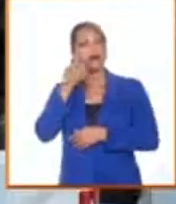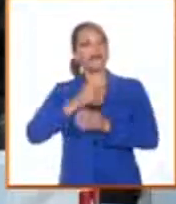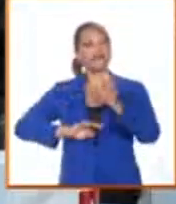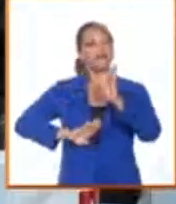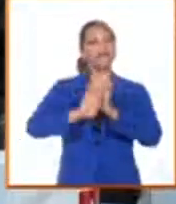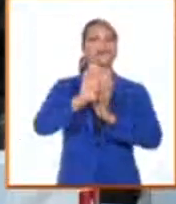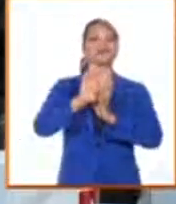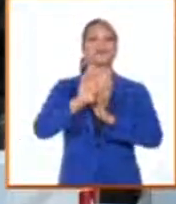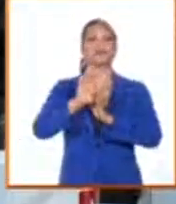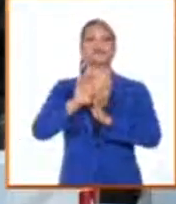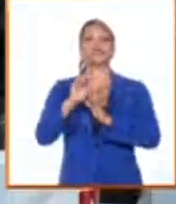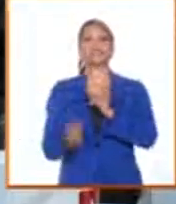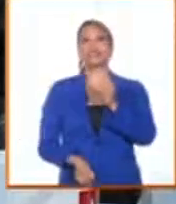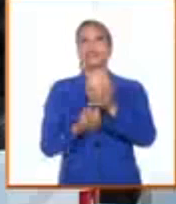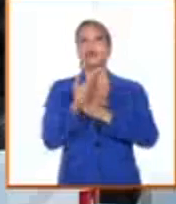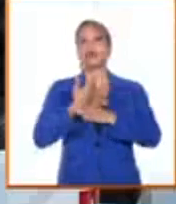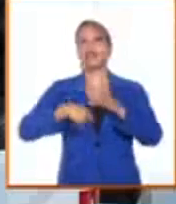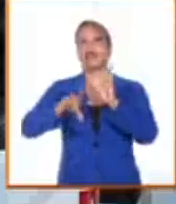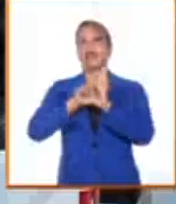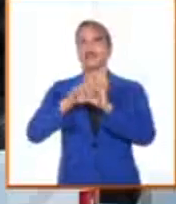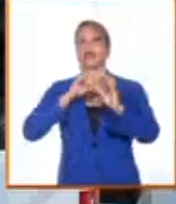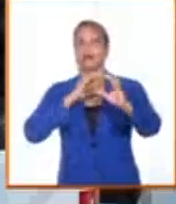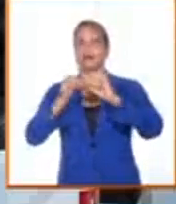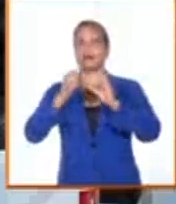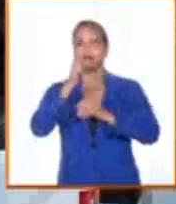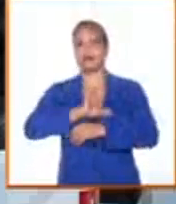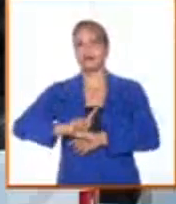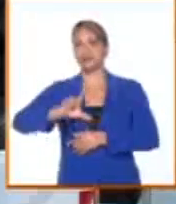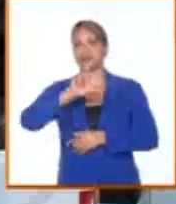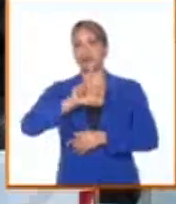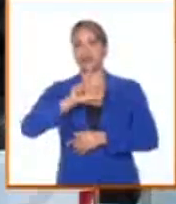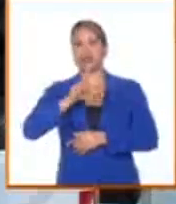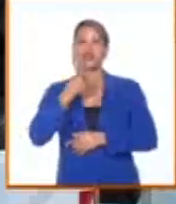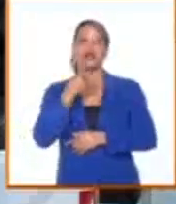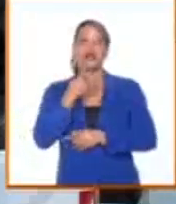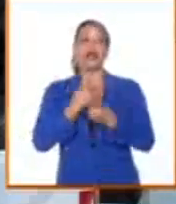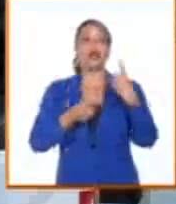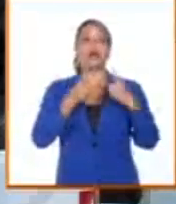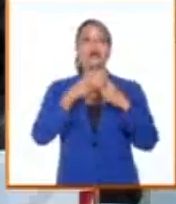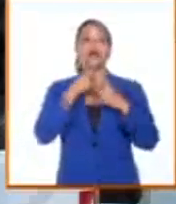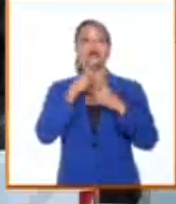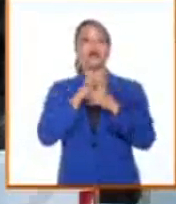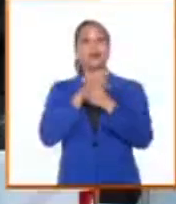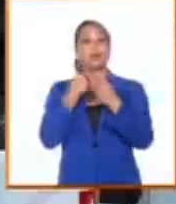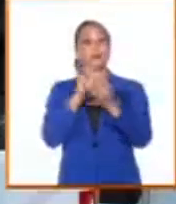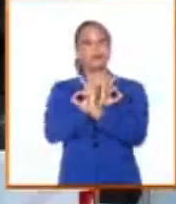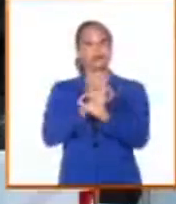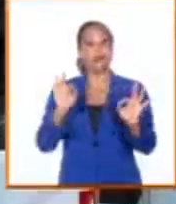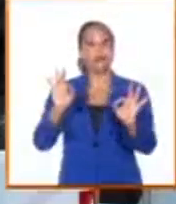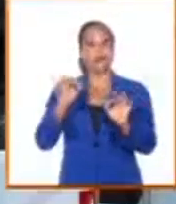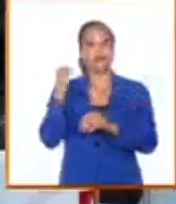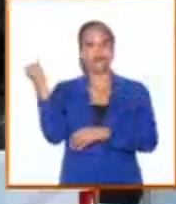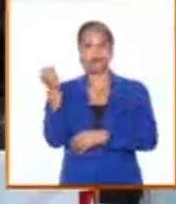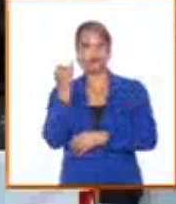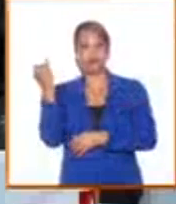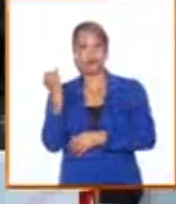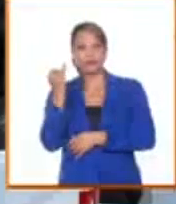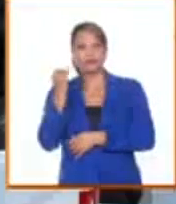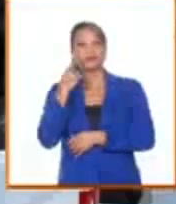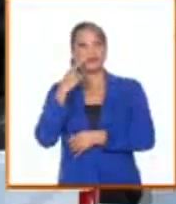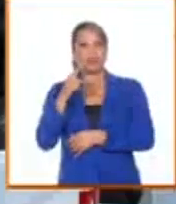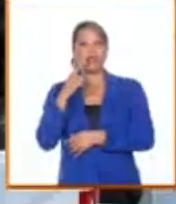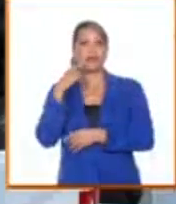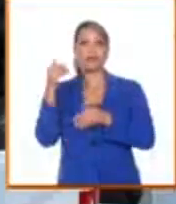tal como se ha reconocido en muchos escenarios, incluso por expertos internacionales, uno de ellos, por ejemplo, estaba en el audiovisual